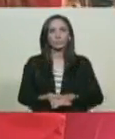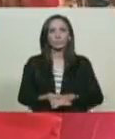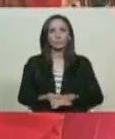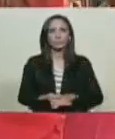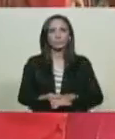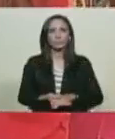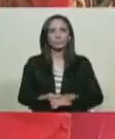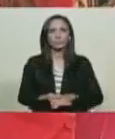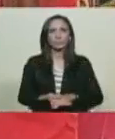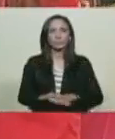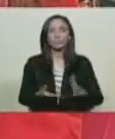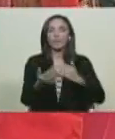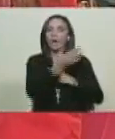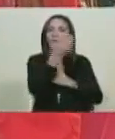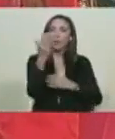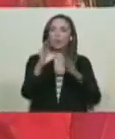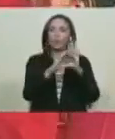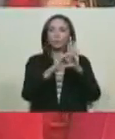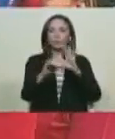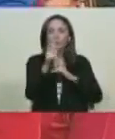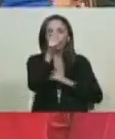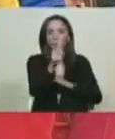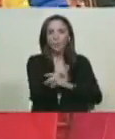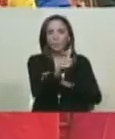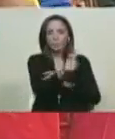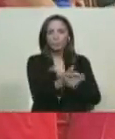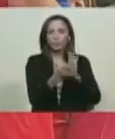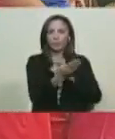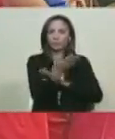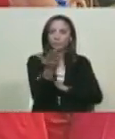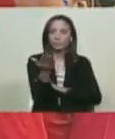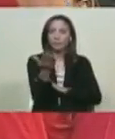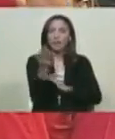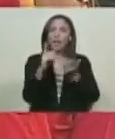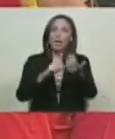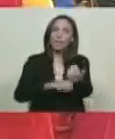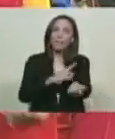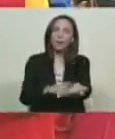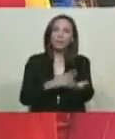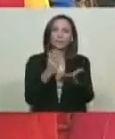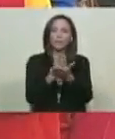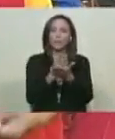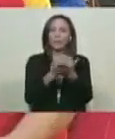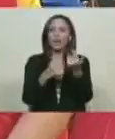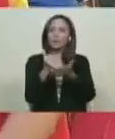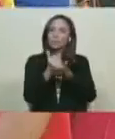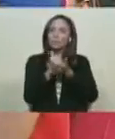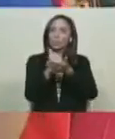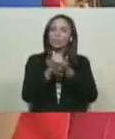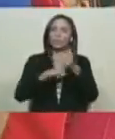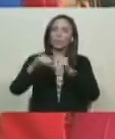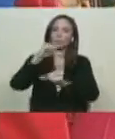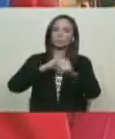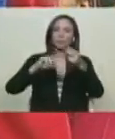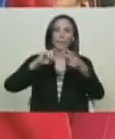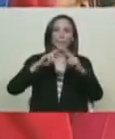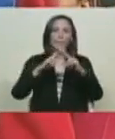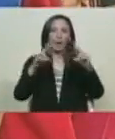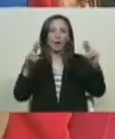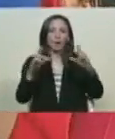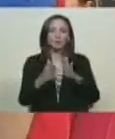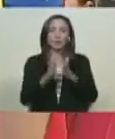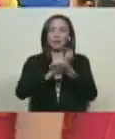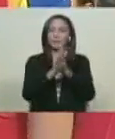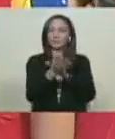a mis hermanos constituyentistas, a nuestros hermanos que nos ayudaron a garantizar la paz y acabaron con